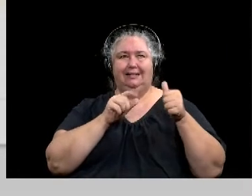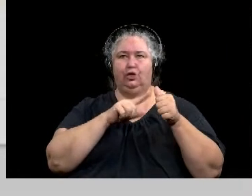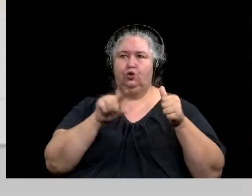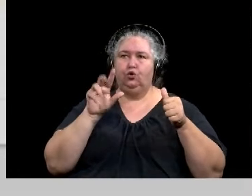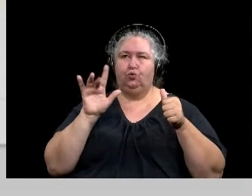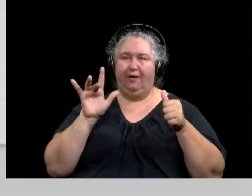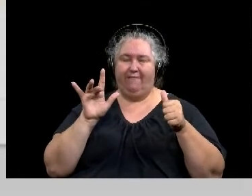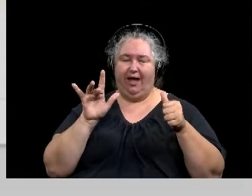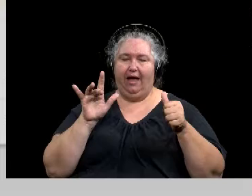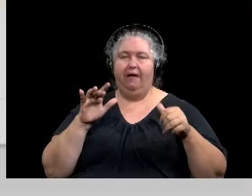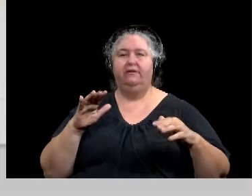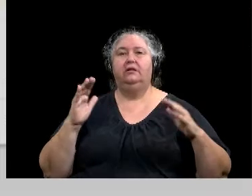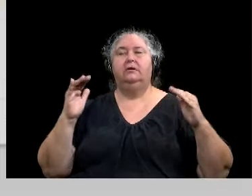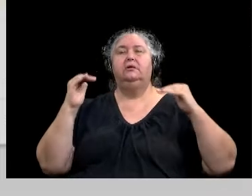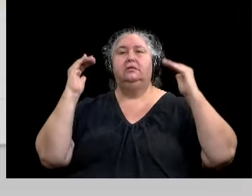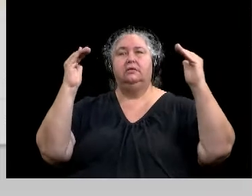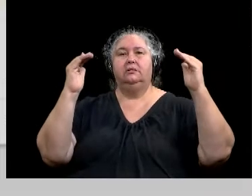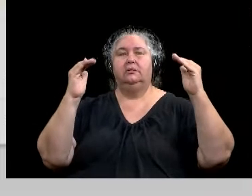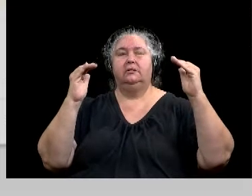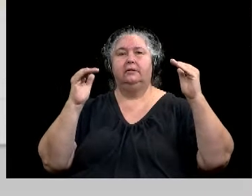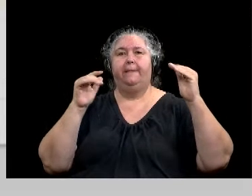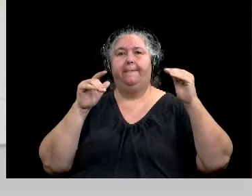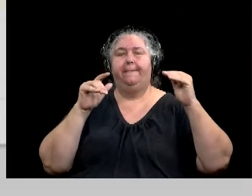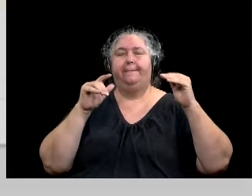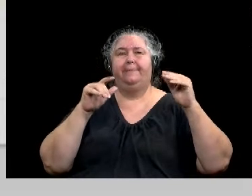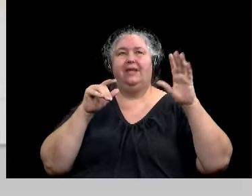acelerados en el 25%